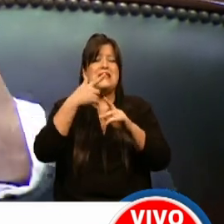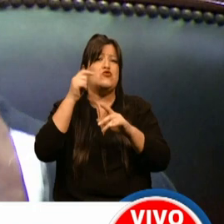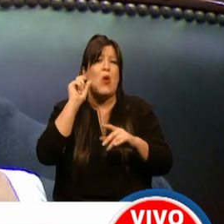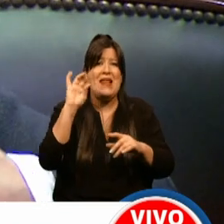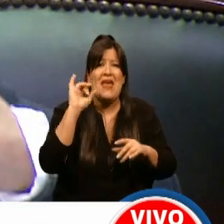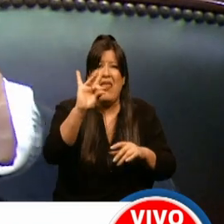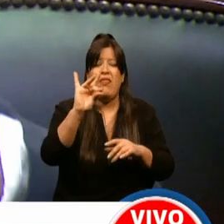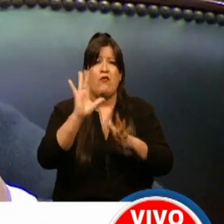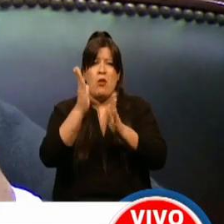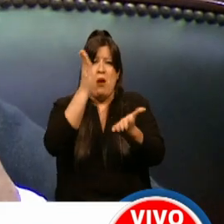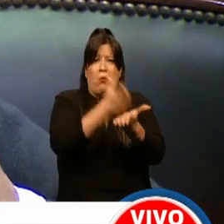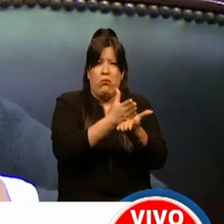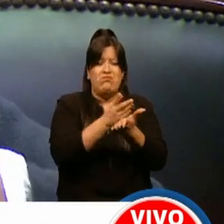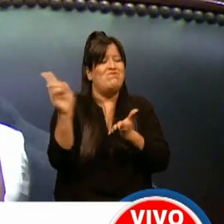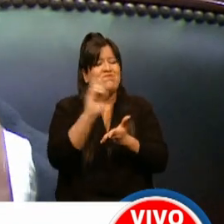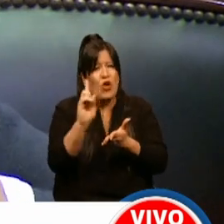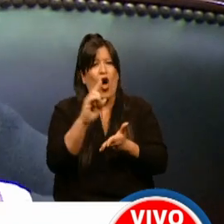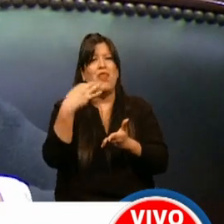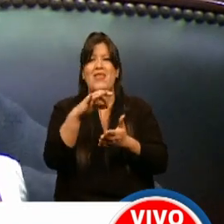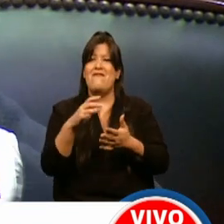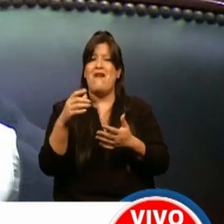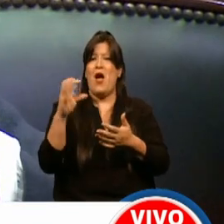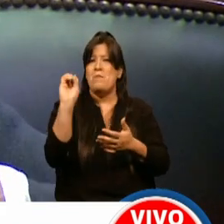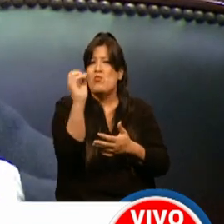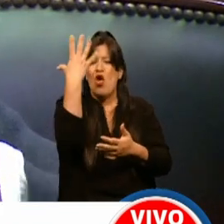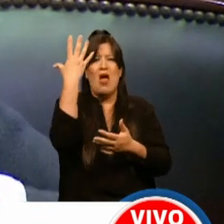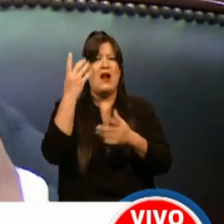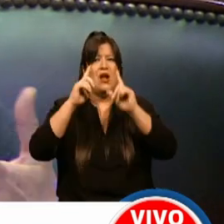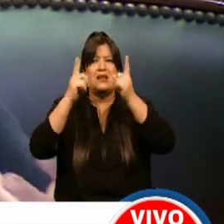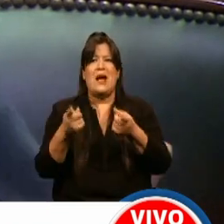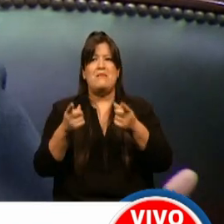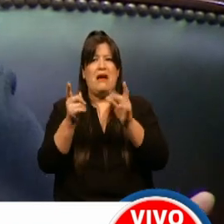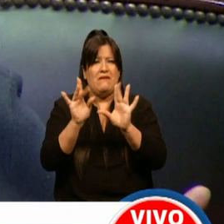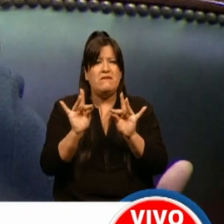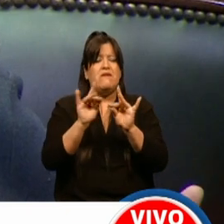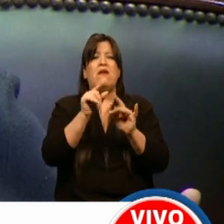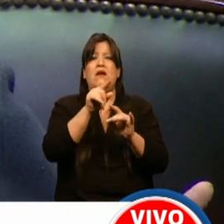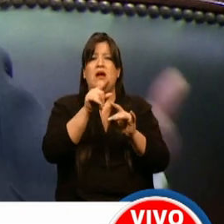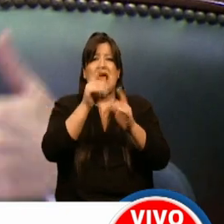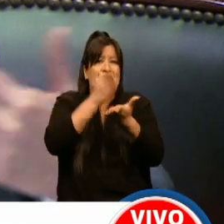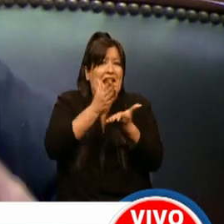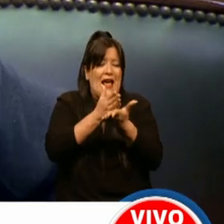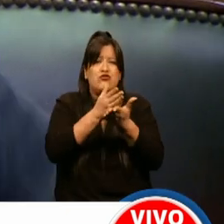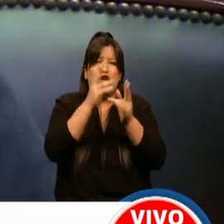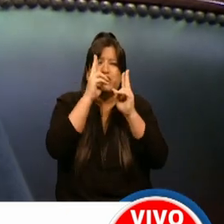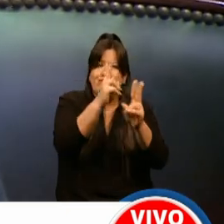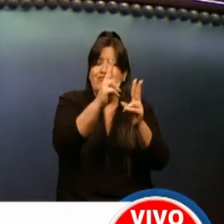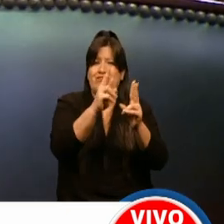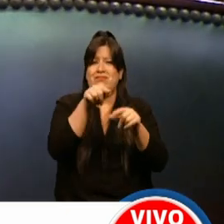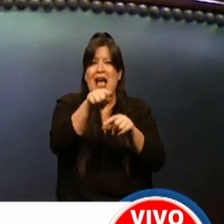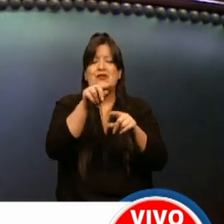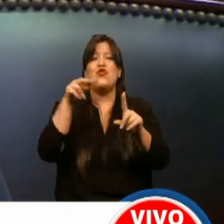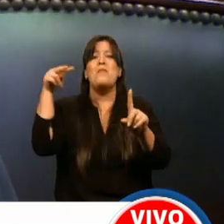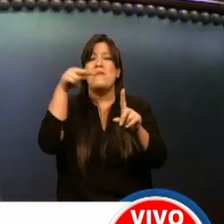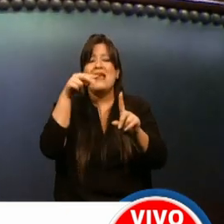volvamos a aceptar la modernidad y la complejidad que crea el ejercicio los derechos de la democracia y los miremos desde la